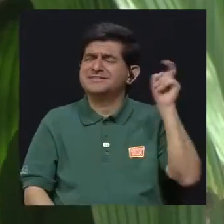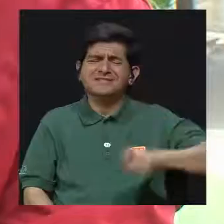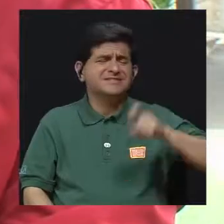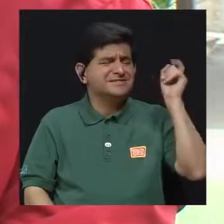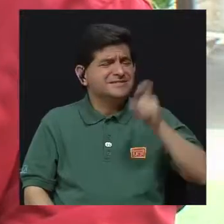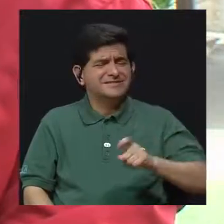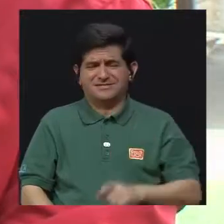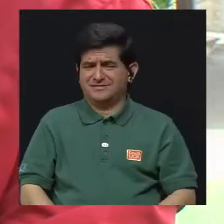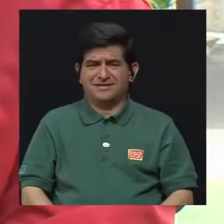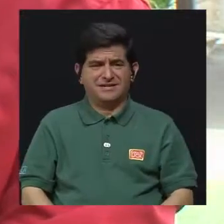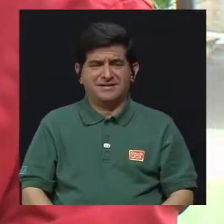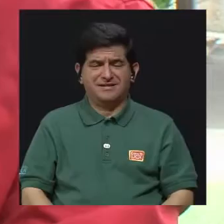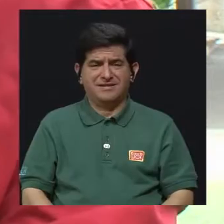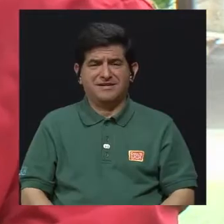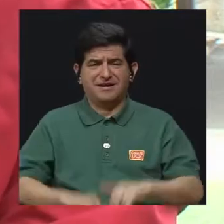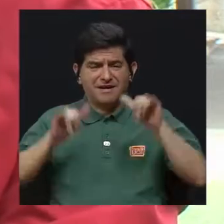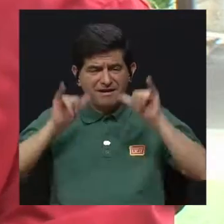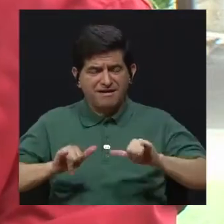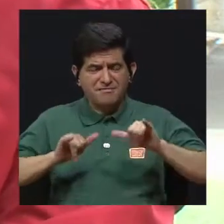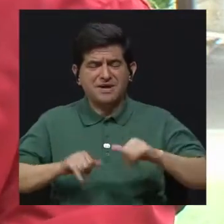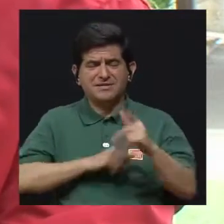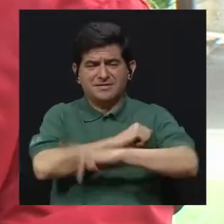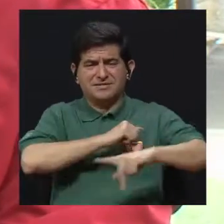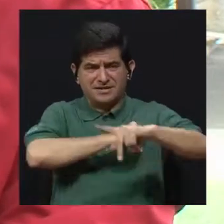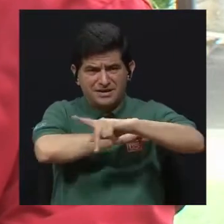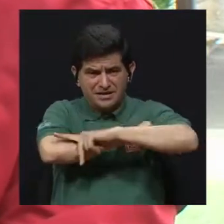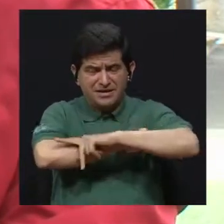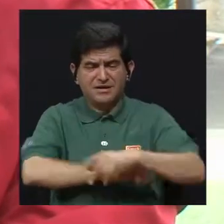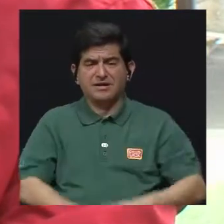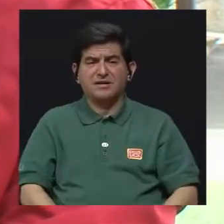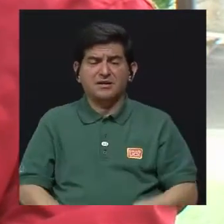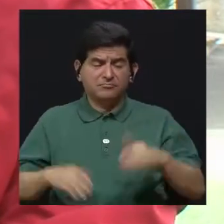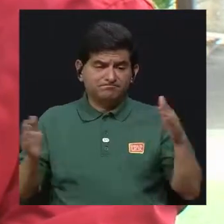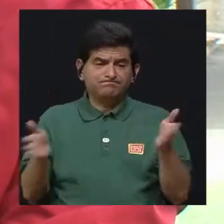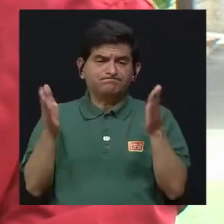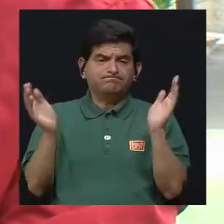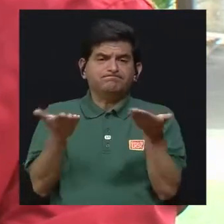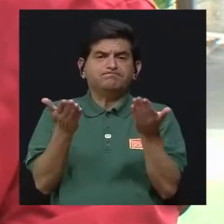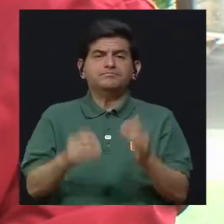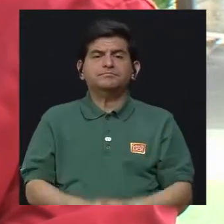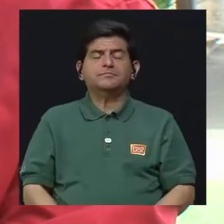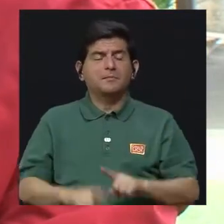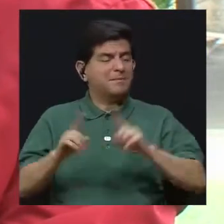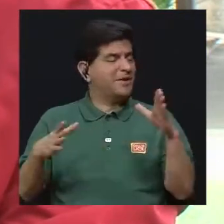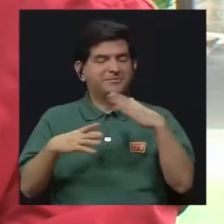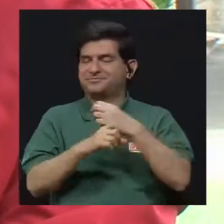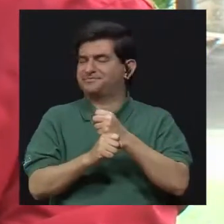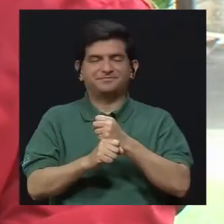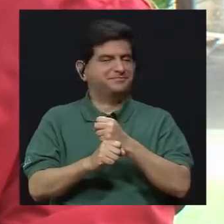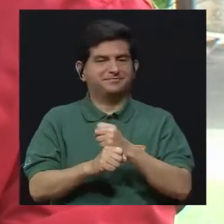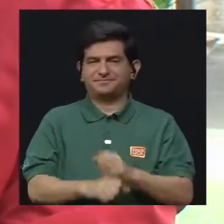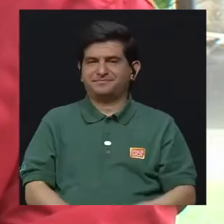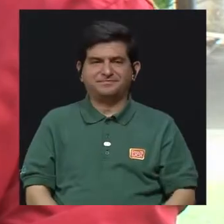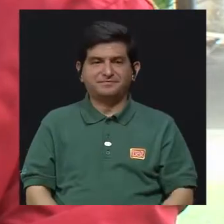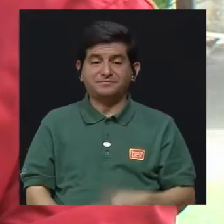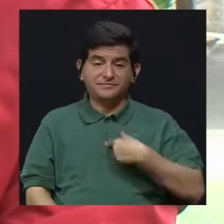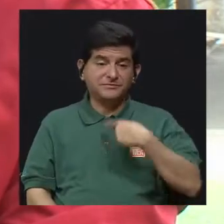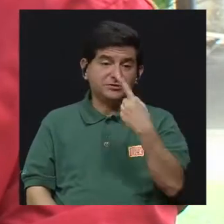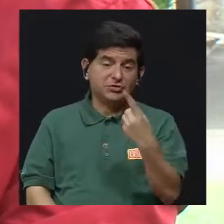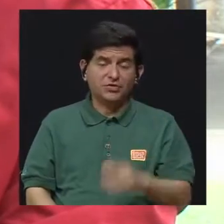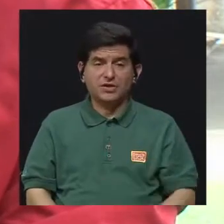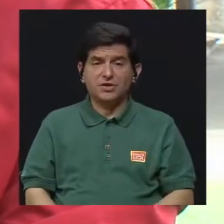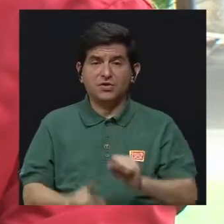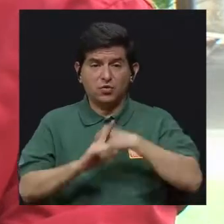básico sobre el cual la sostenibilidad del país se debe promover, y eso no se está haciendo. Y ahí es donde yo digo